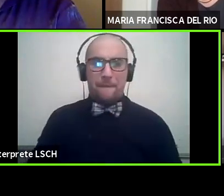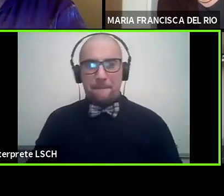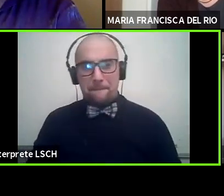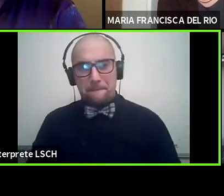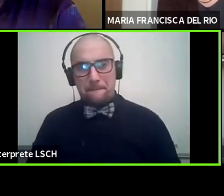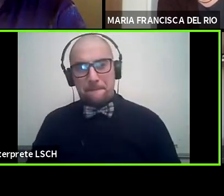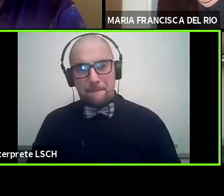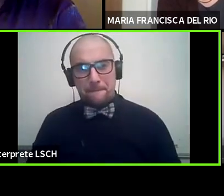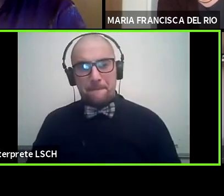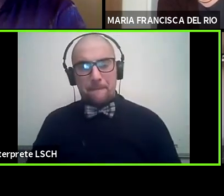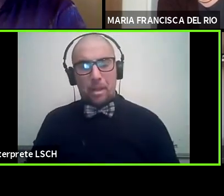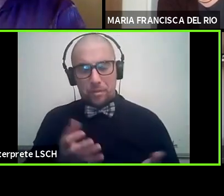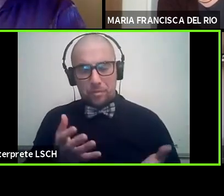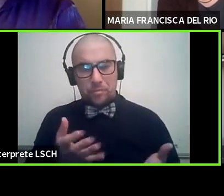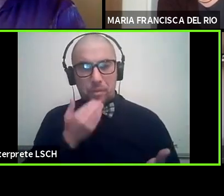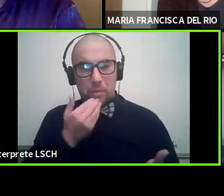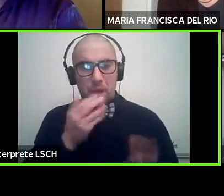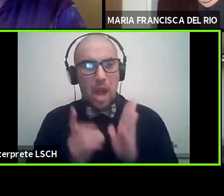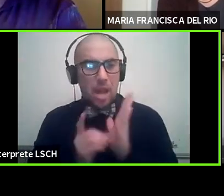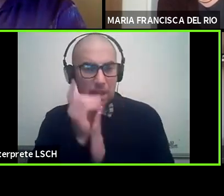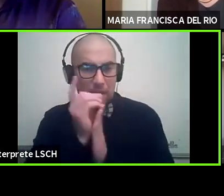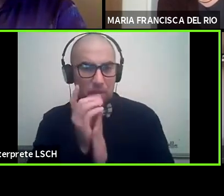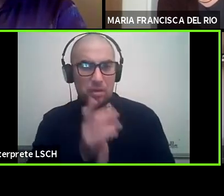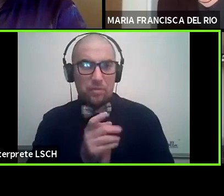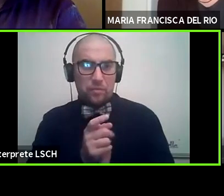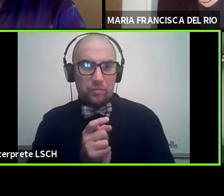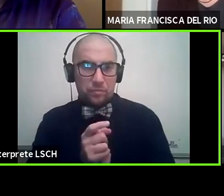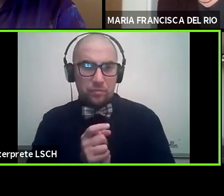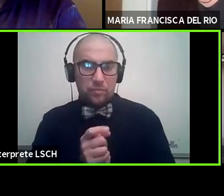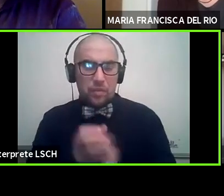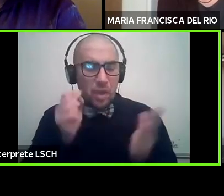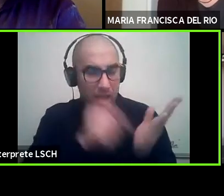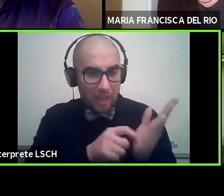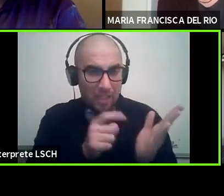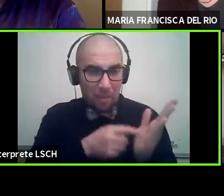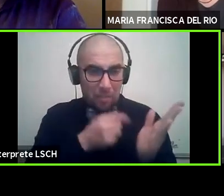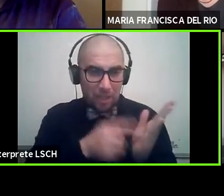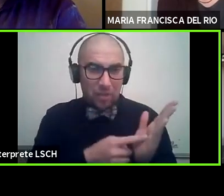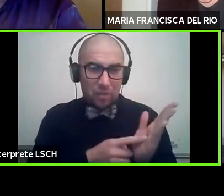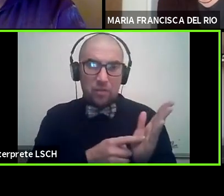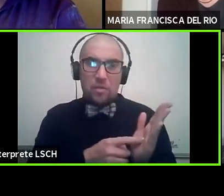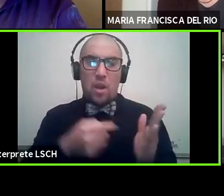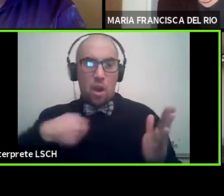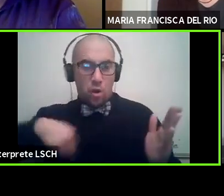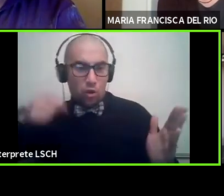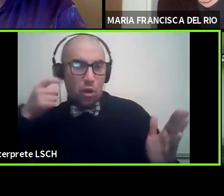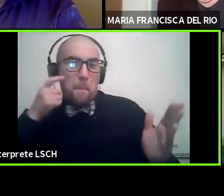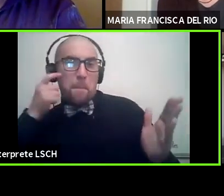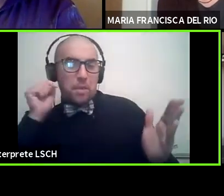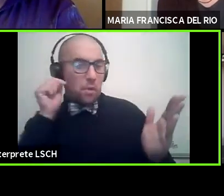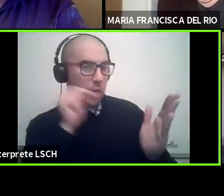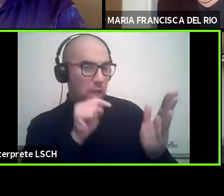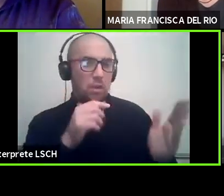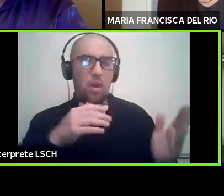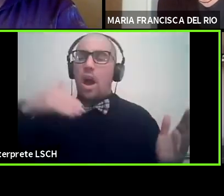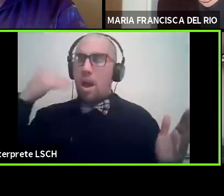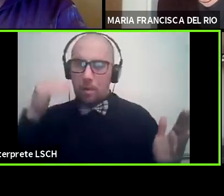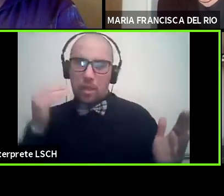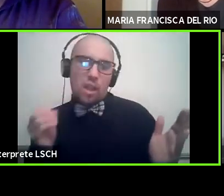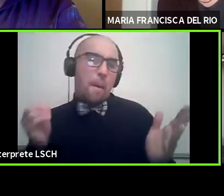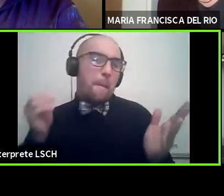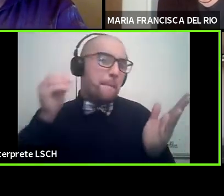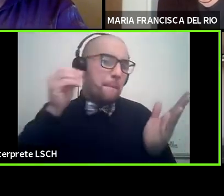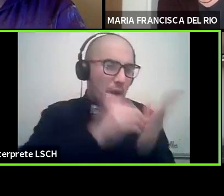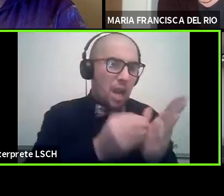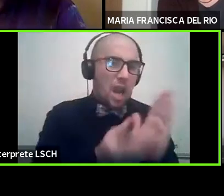para los niños y para el desarrollo también. Para nosotros era realmente importante poner un granito de arena